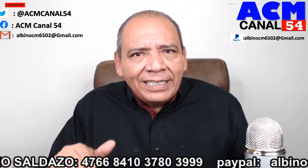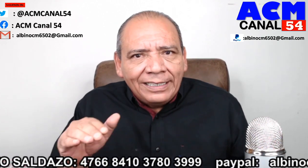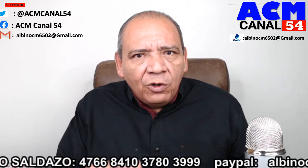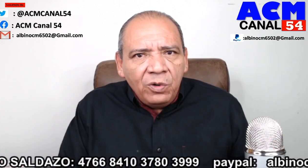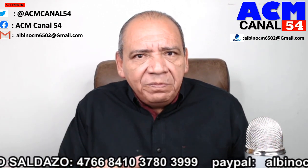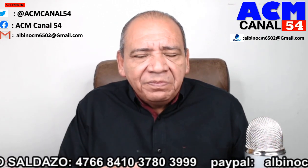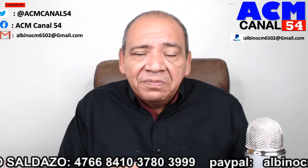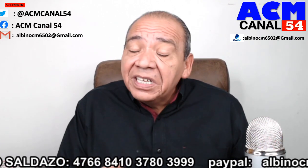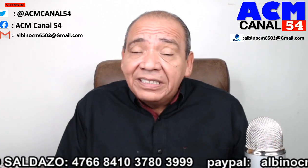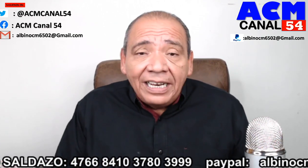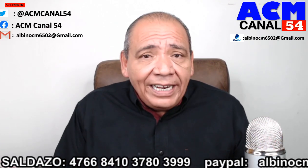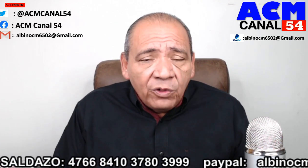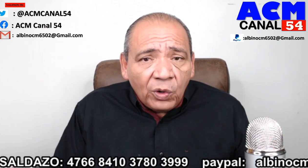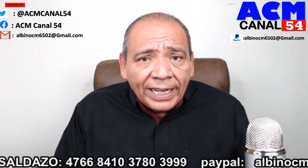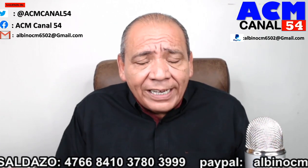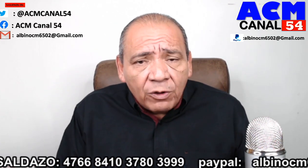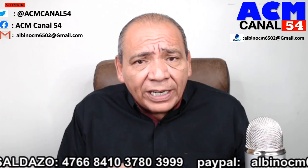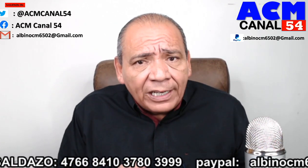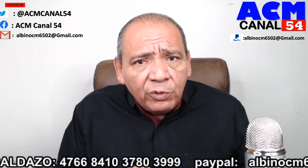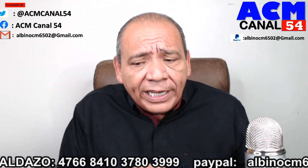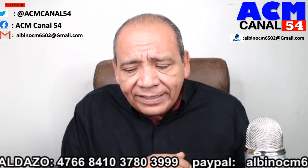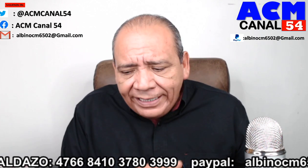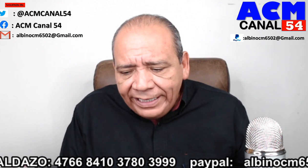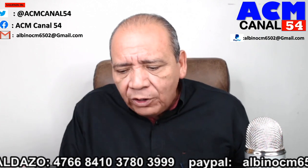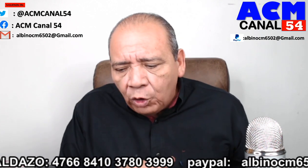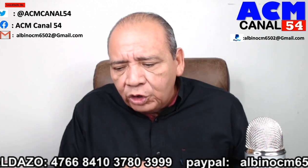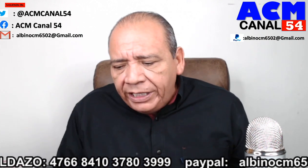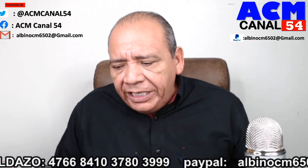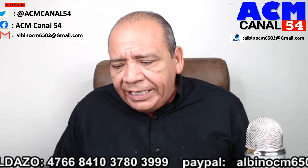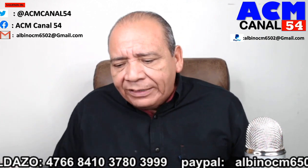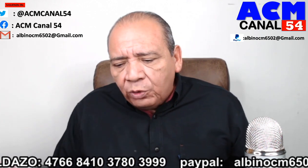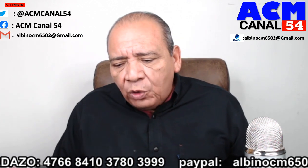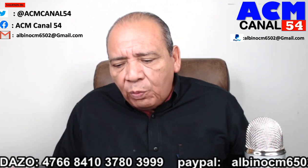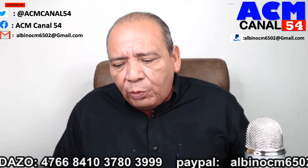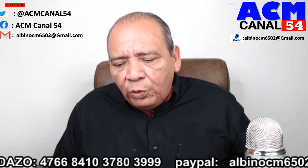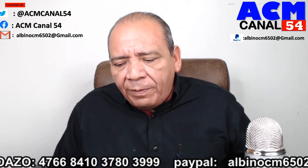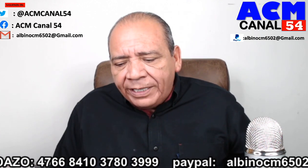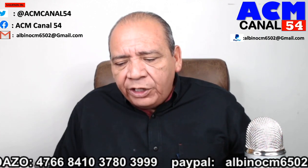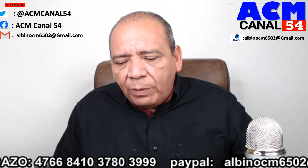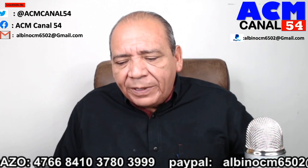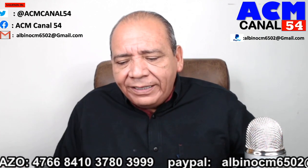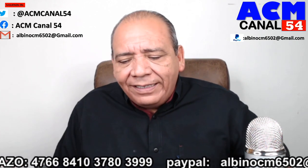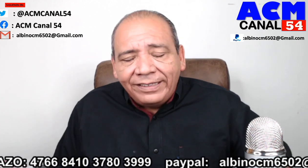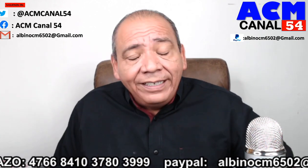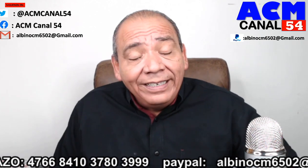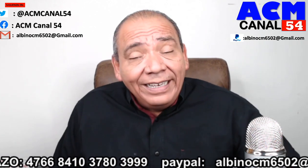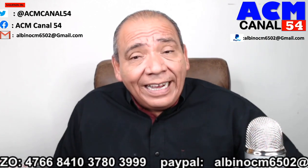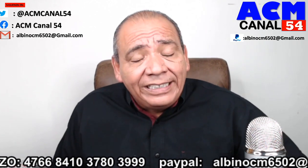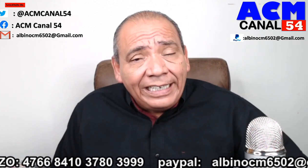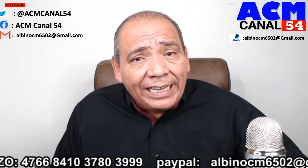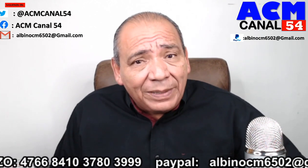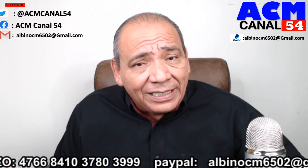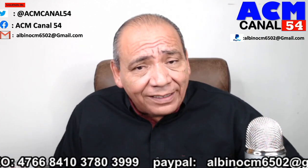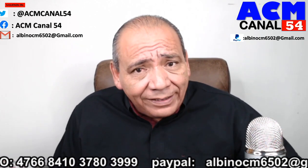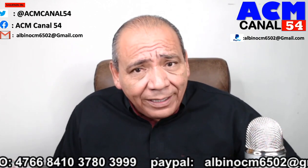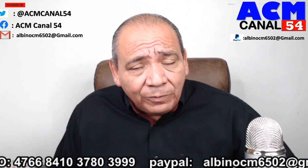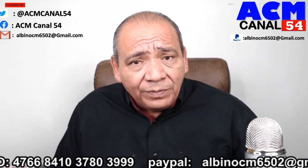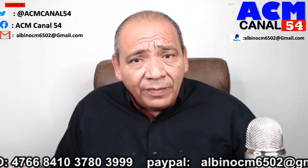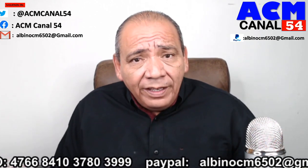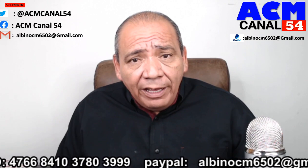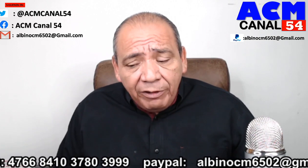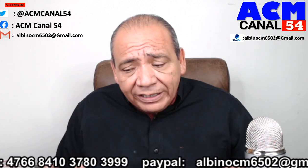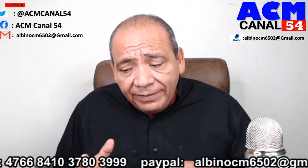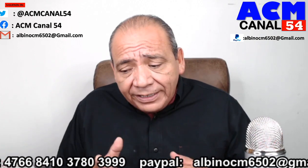lo que es Calderón está ligado a Genaro García Luna sí o sí, y esto no lo pudo haber dicho el presidente así nada más al